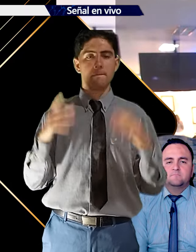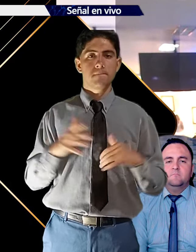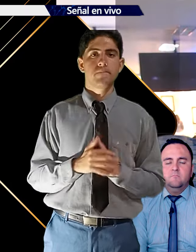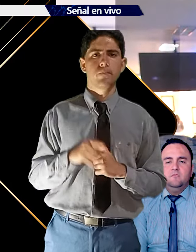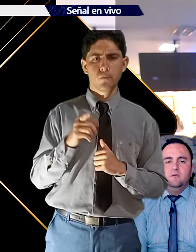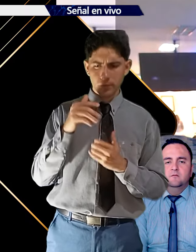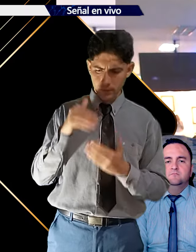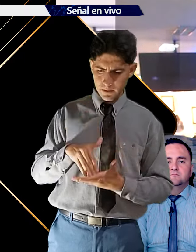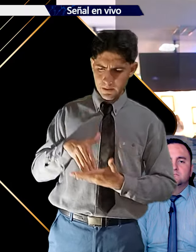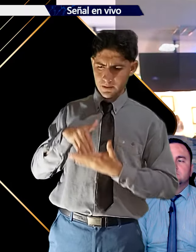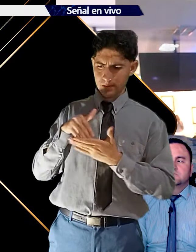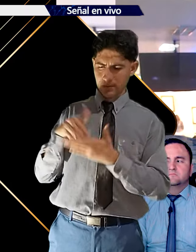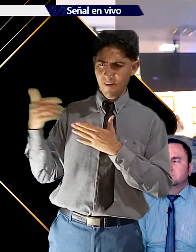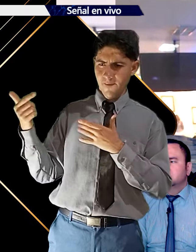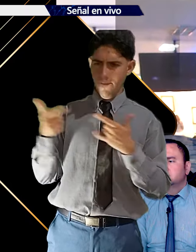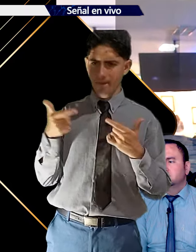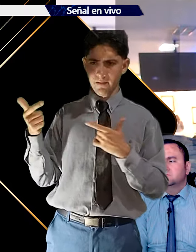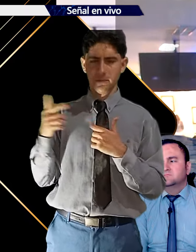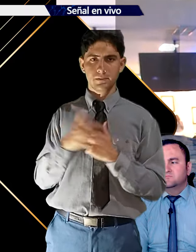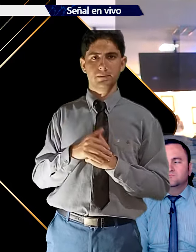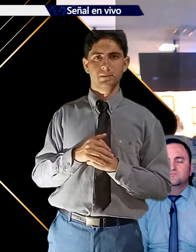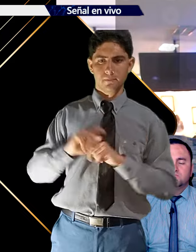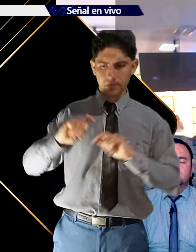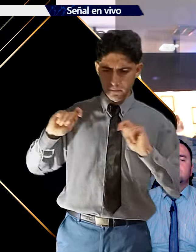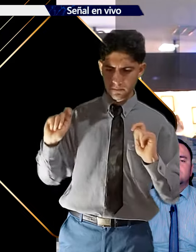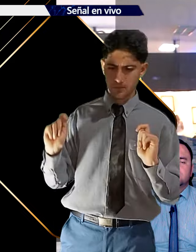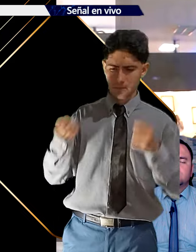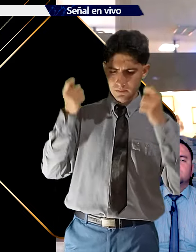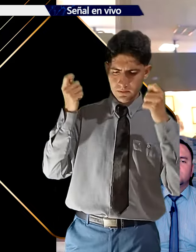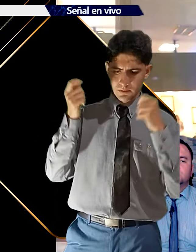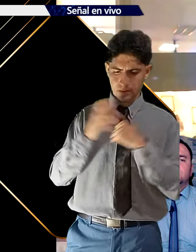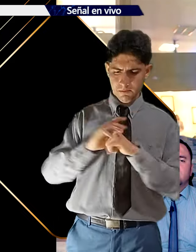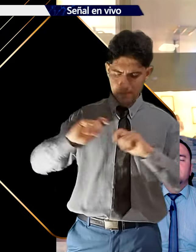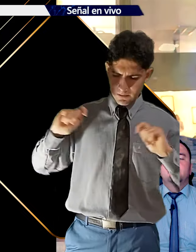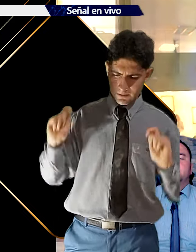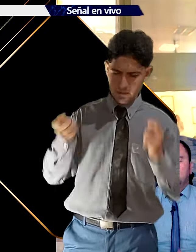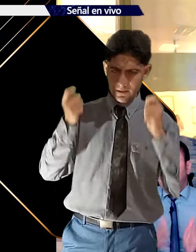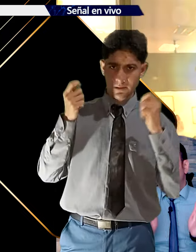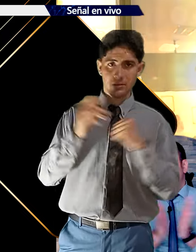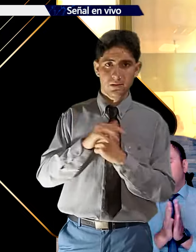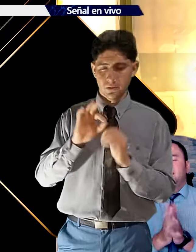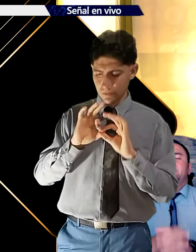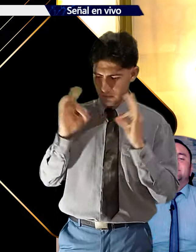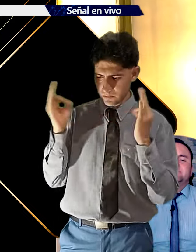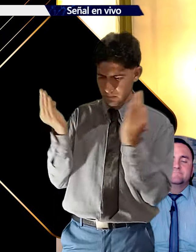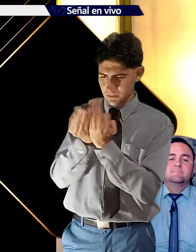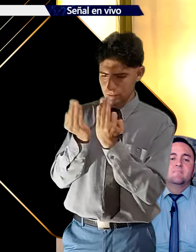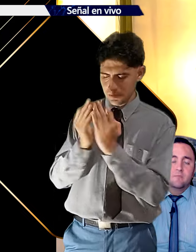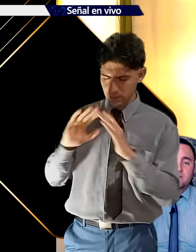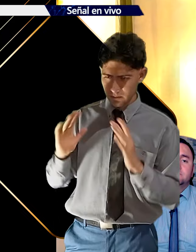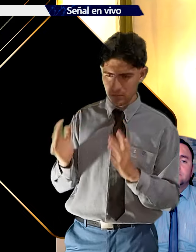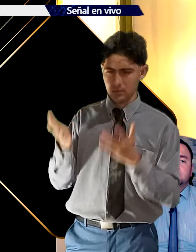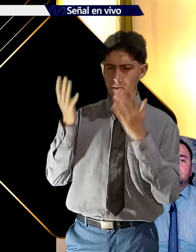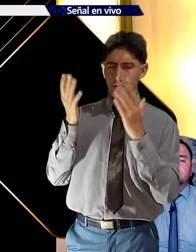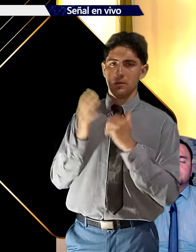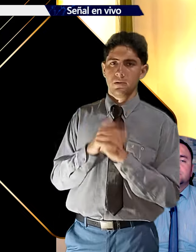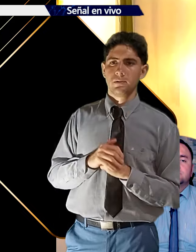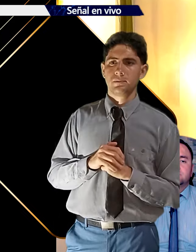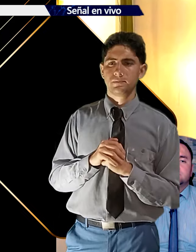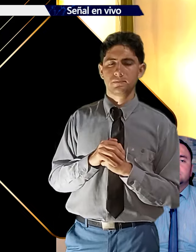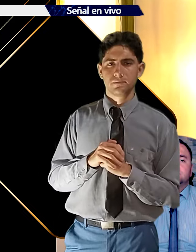alabanzas al Señor, alabanzas al Señor. Te tienes que levantar a pelear esa batalla por tu salvación, por